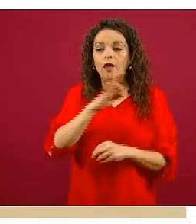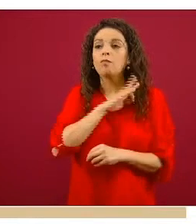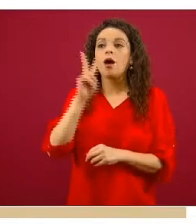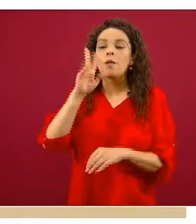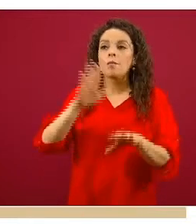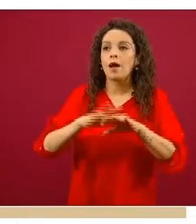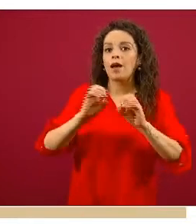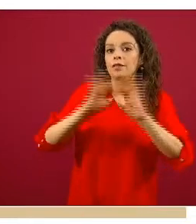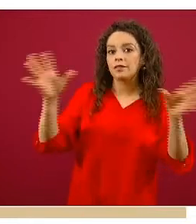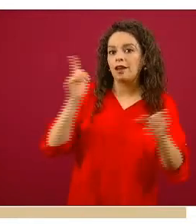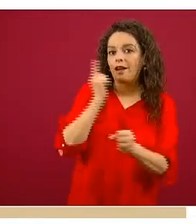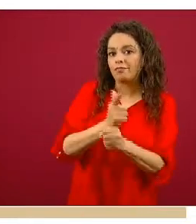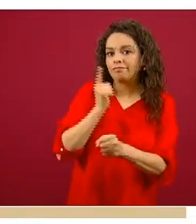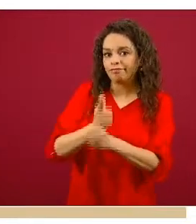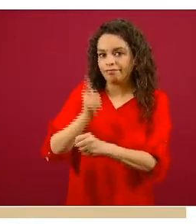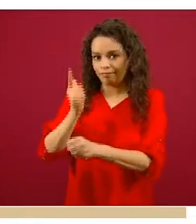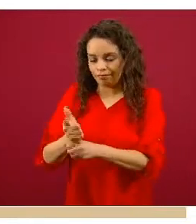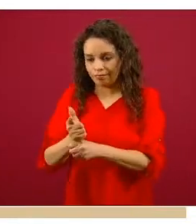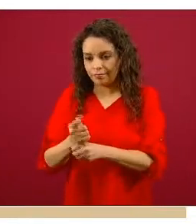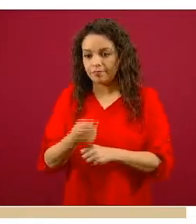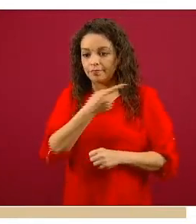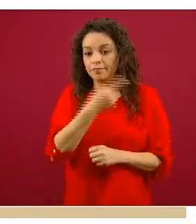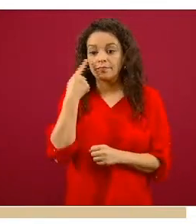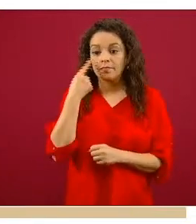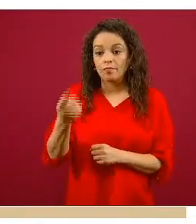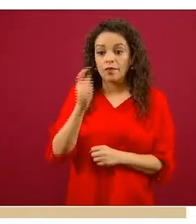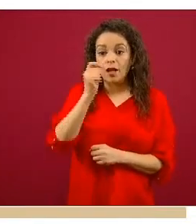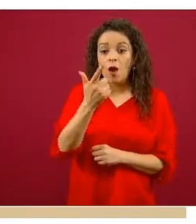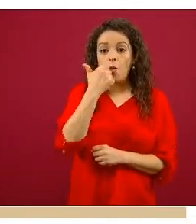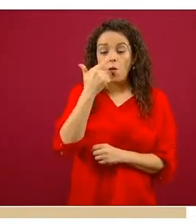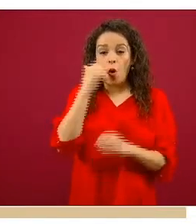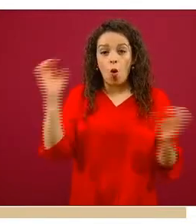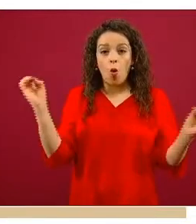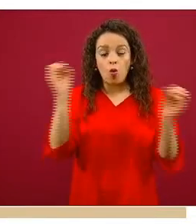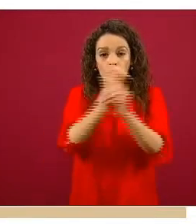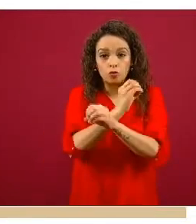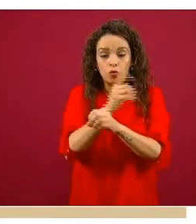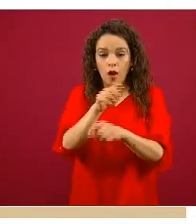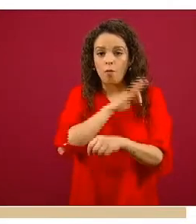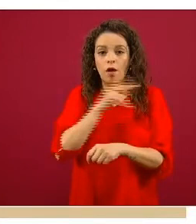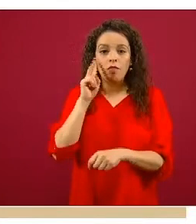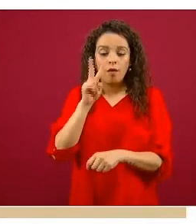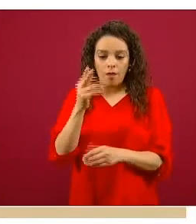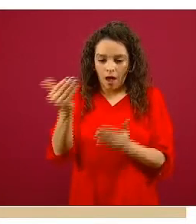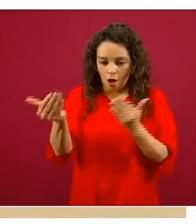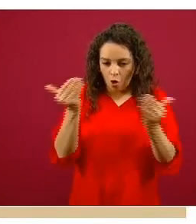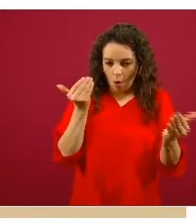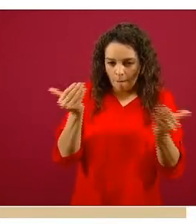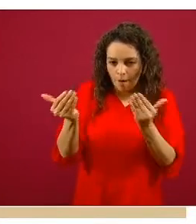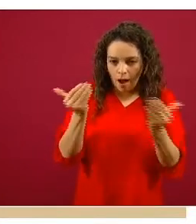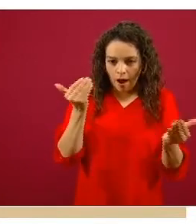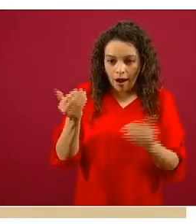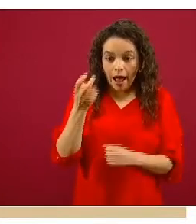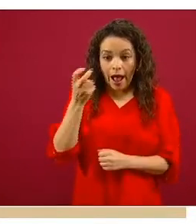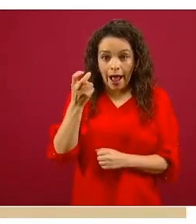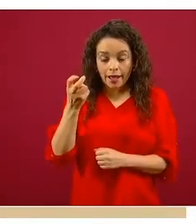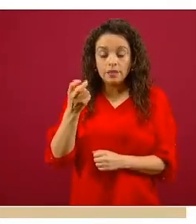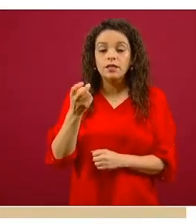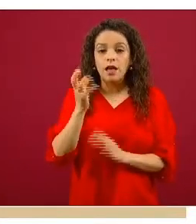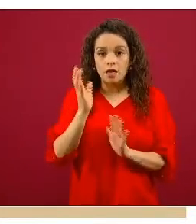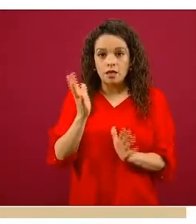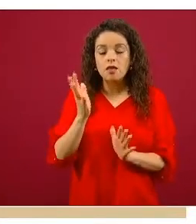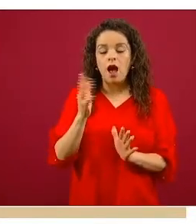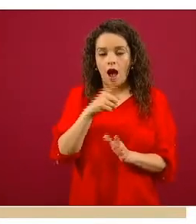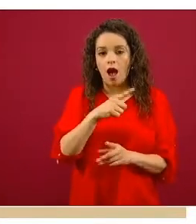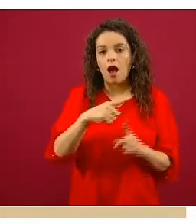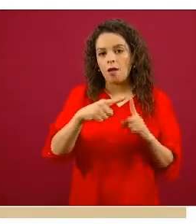correspondientes. Si comparamos la primera curva, que es la roja oscura, es precisamente la de casos confirmados estimados. Aquí están